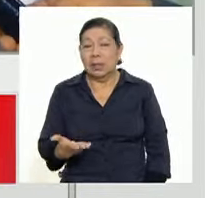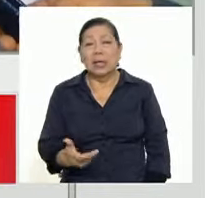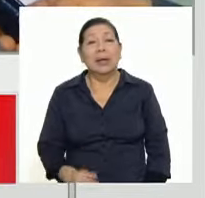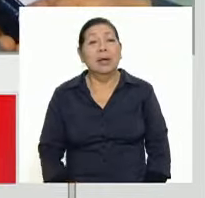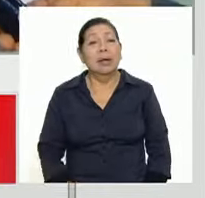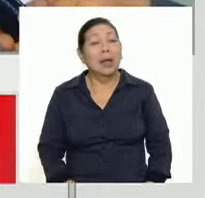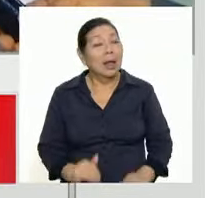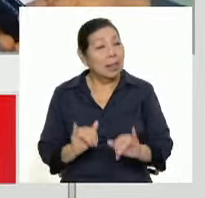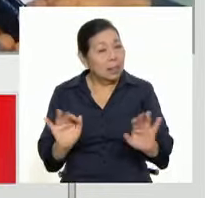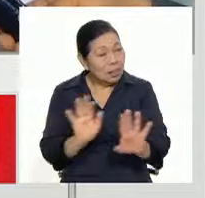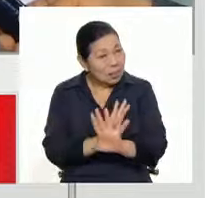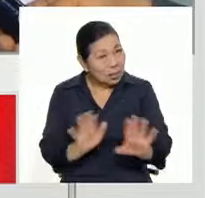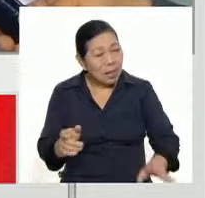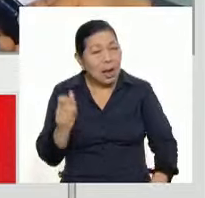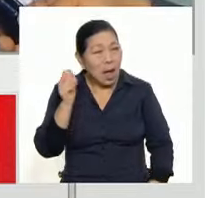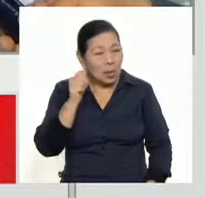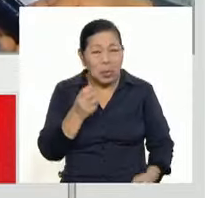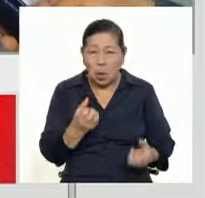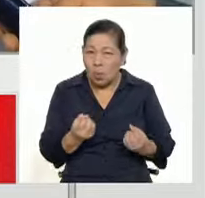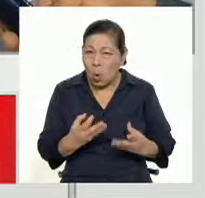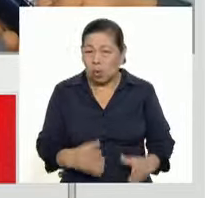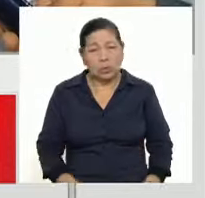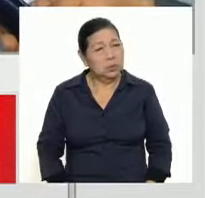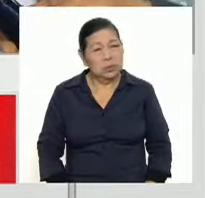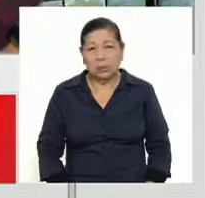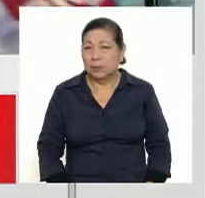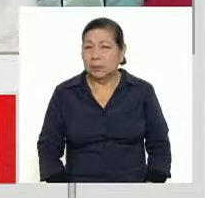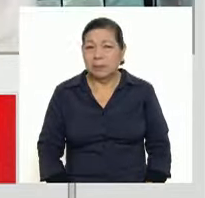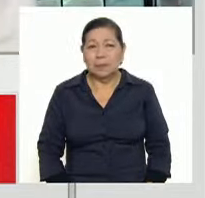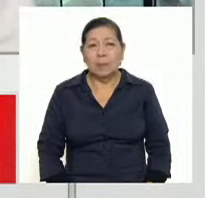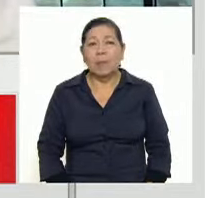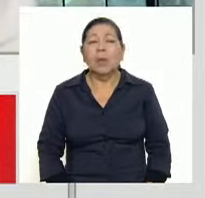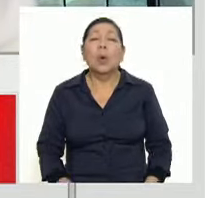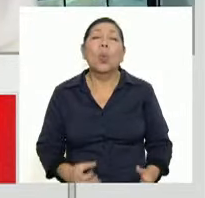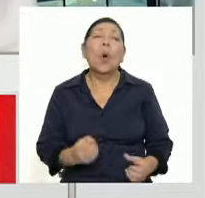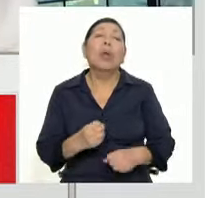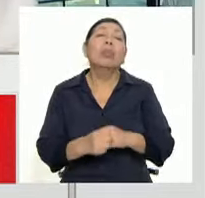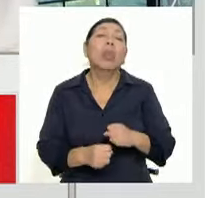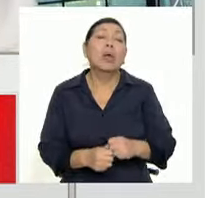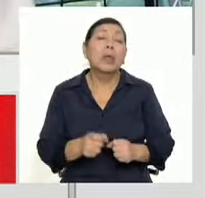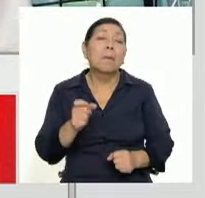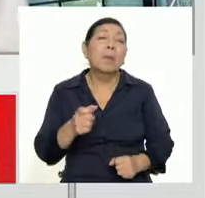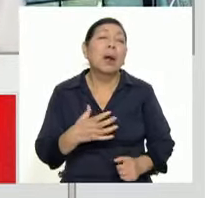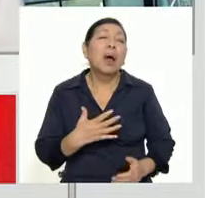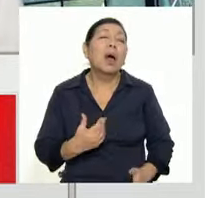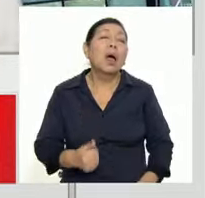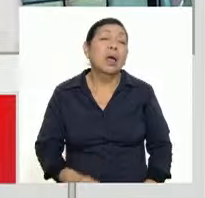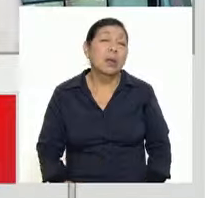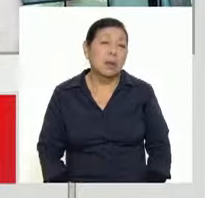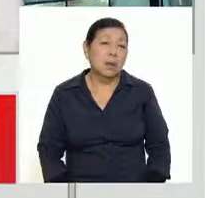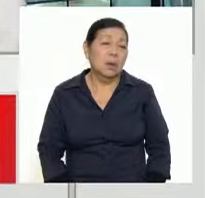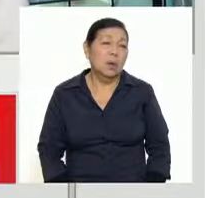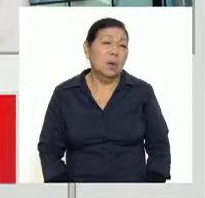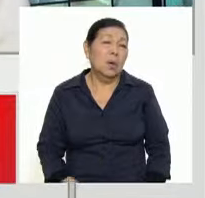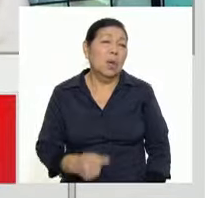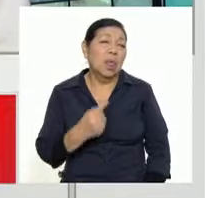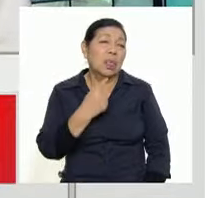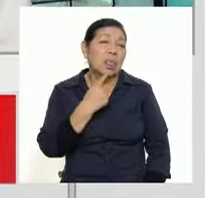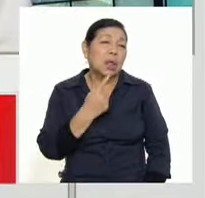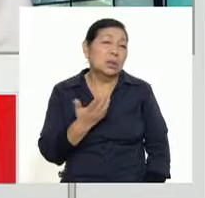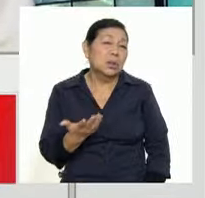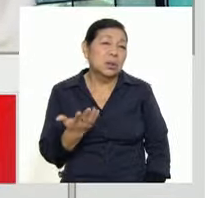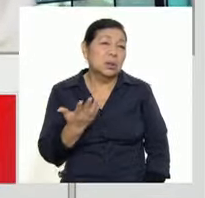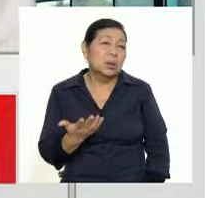Candiotti, deje de hacer daño acá al Agustino y que sea en lugar que corresponde. ¿Cuántos años tiene esta persona? Usted ya ha señalado el nombre,